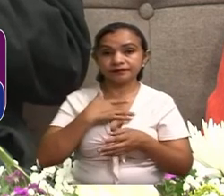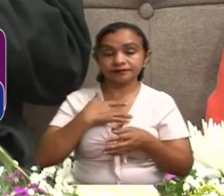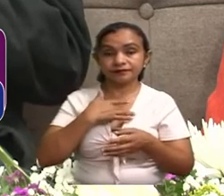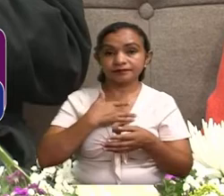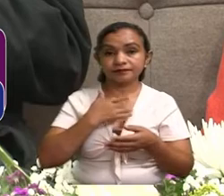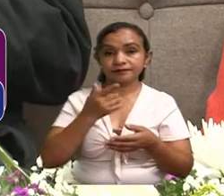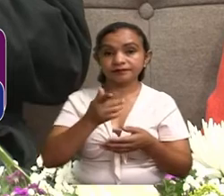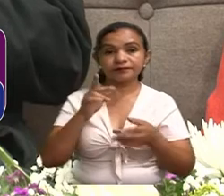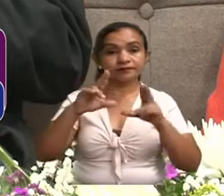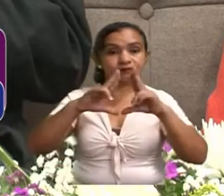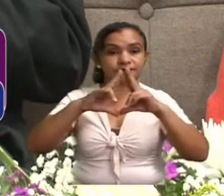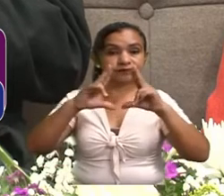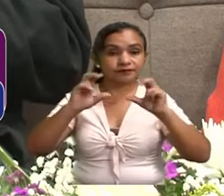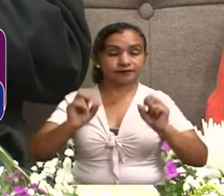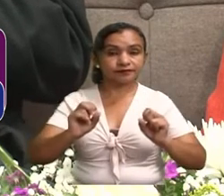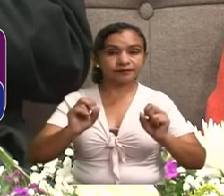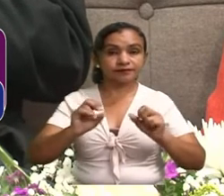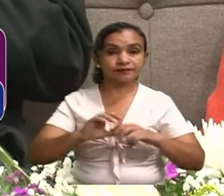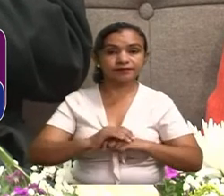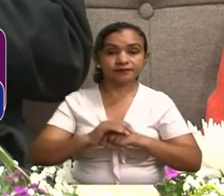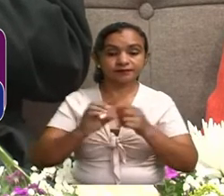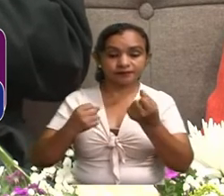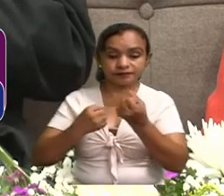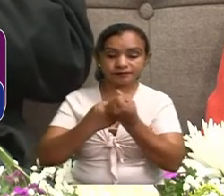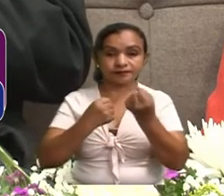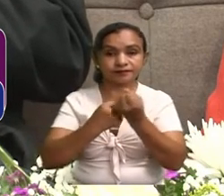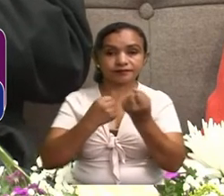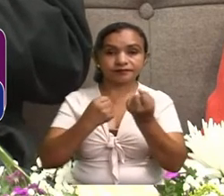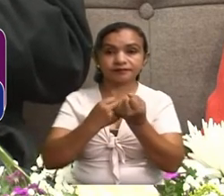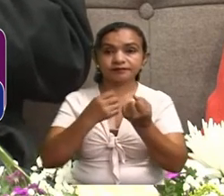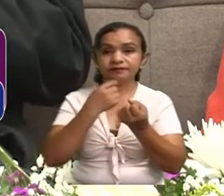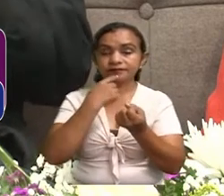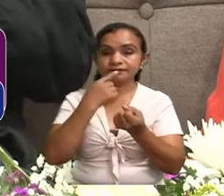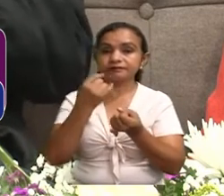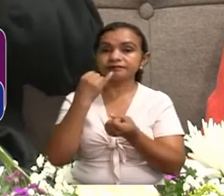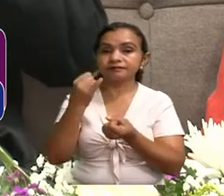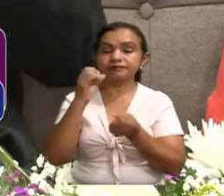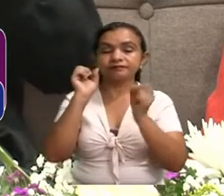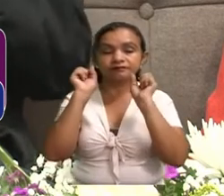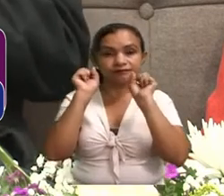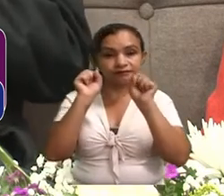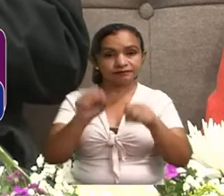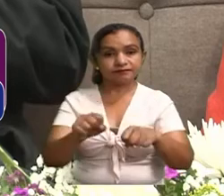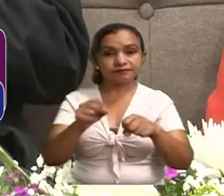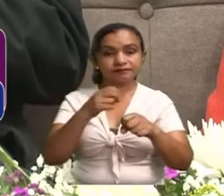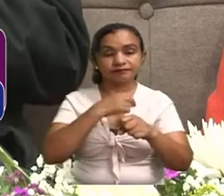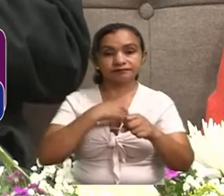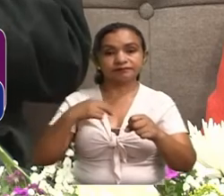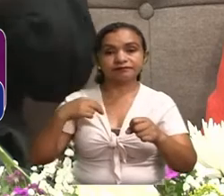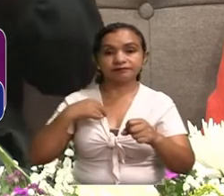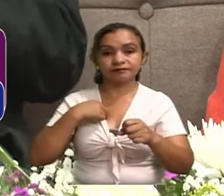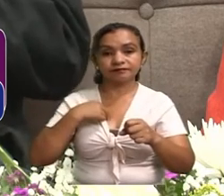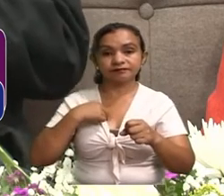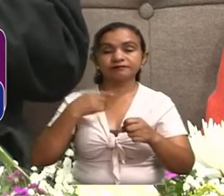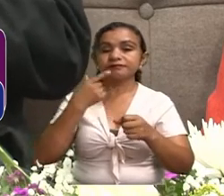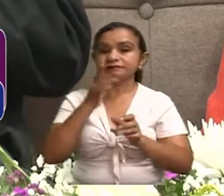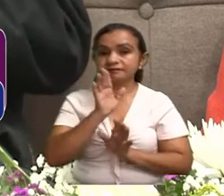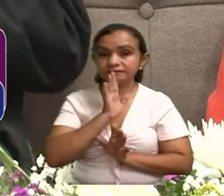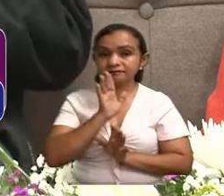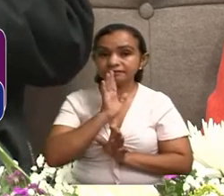hay en el país, y la cooperación plantea de que sí, estamos en capacidad, como eso es lo que así es lo que así se